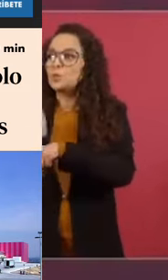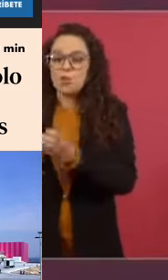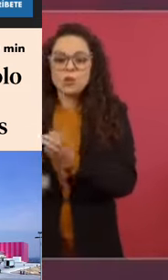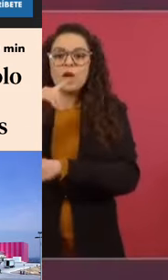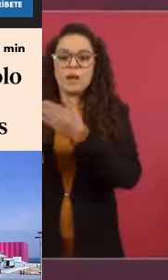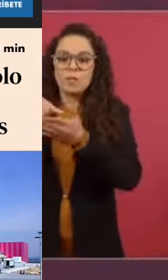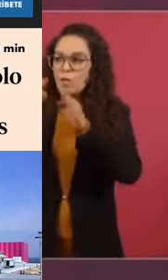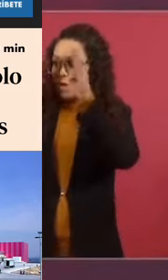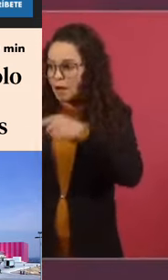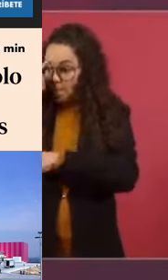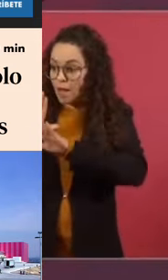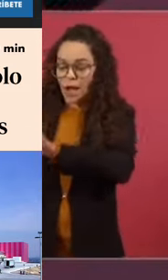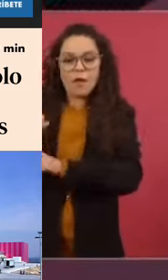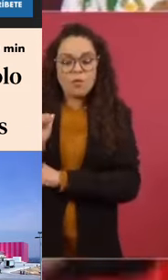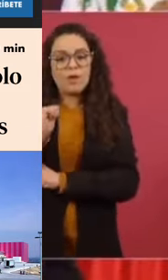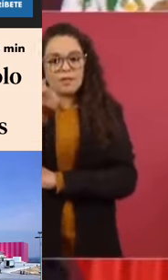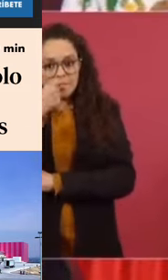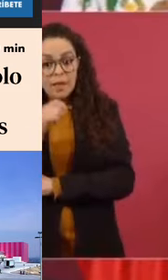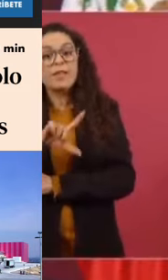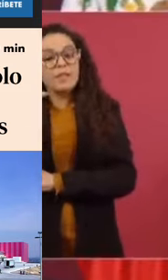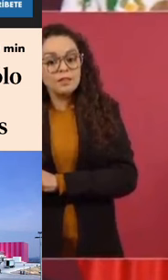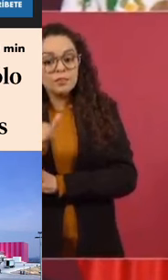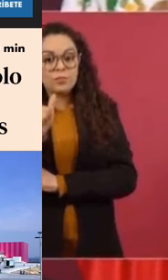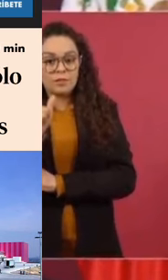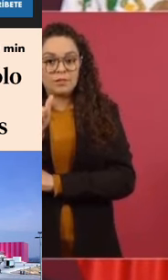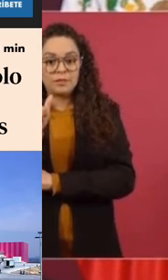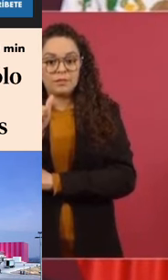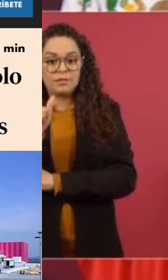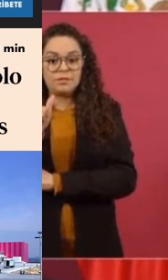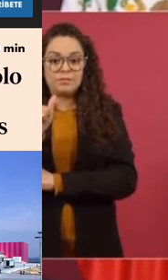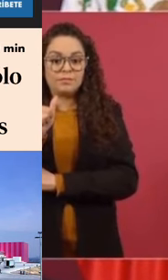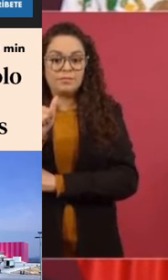y vamos a tener una farmacia